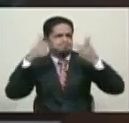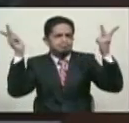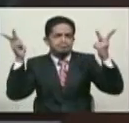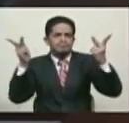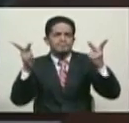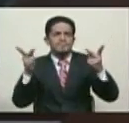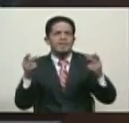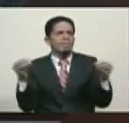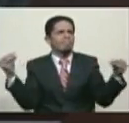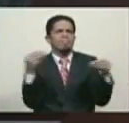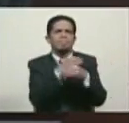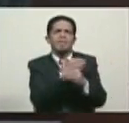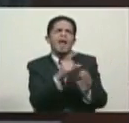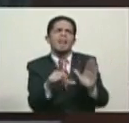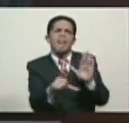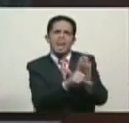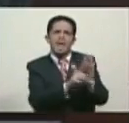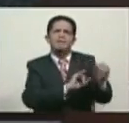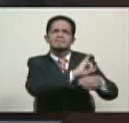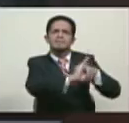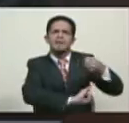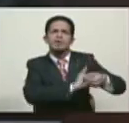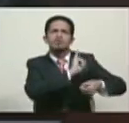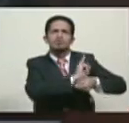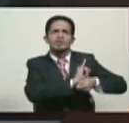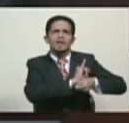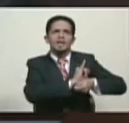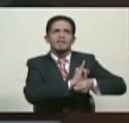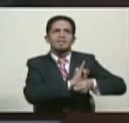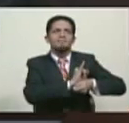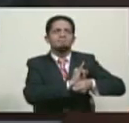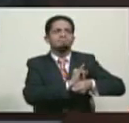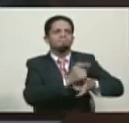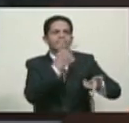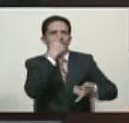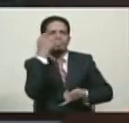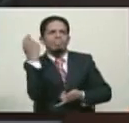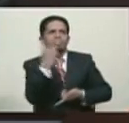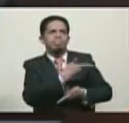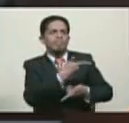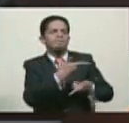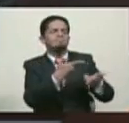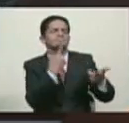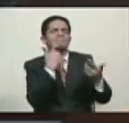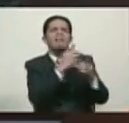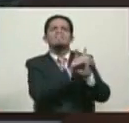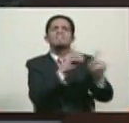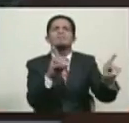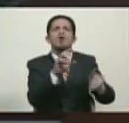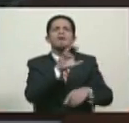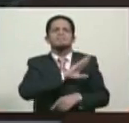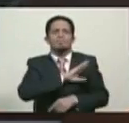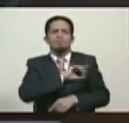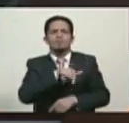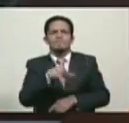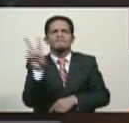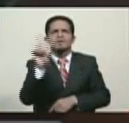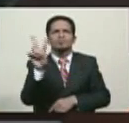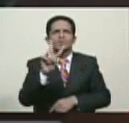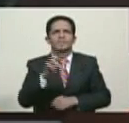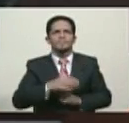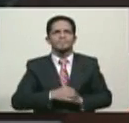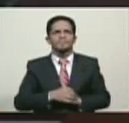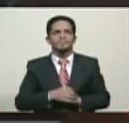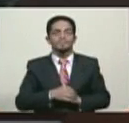básicos del derecho internacional el desconocimiento a la institucionalidad democrática del país. En este